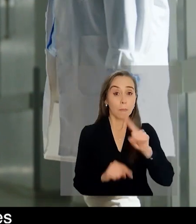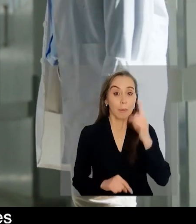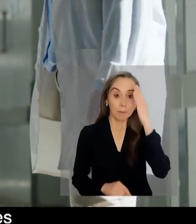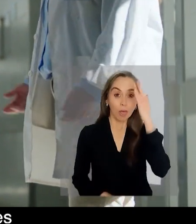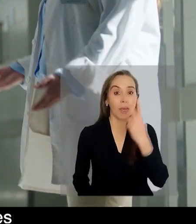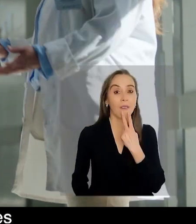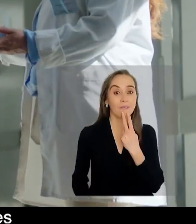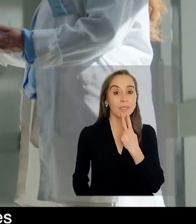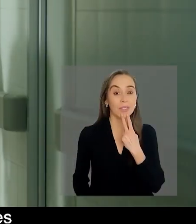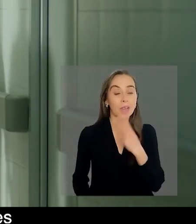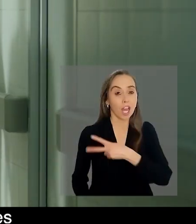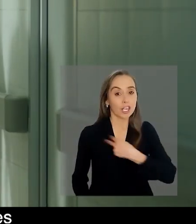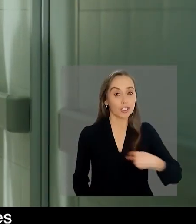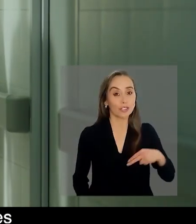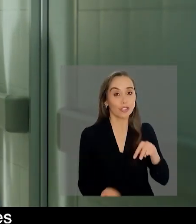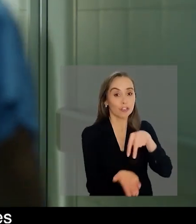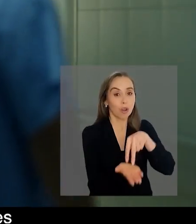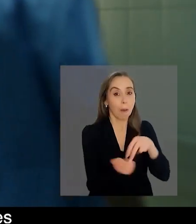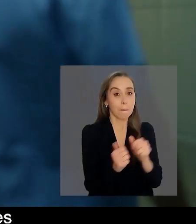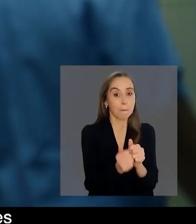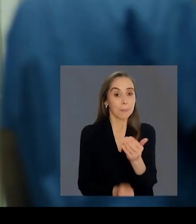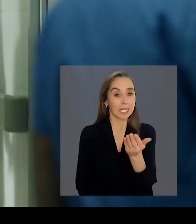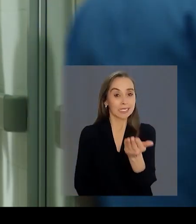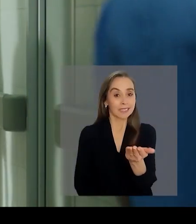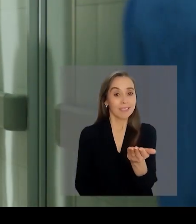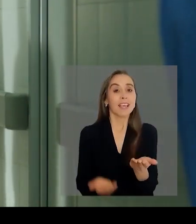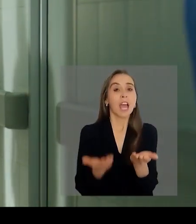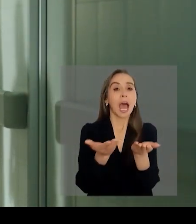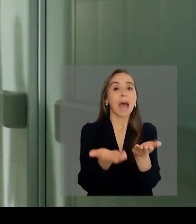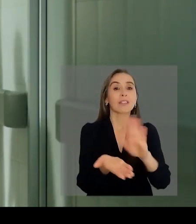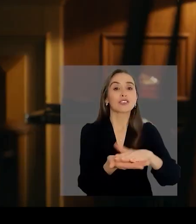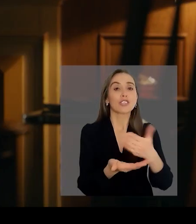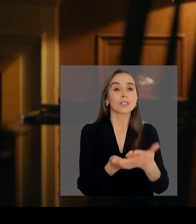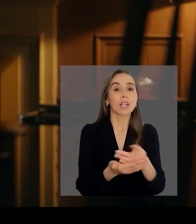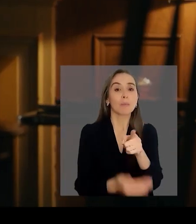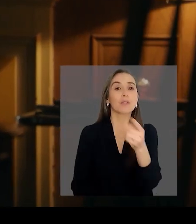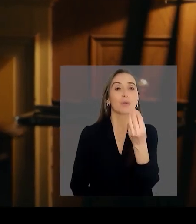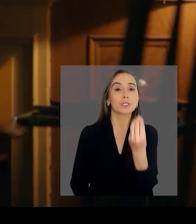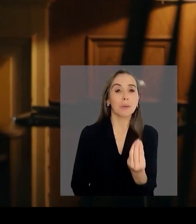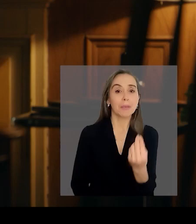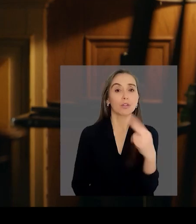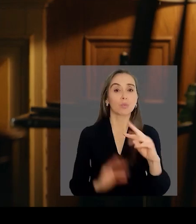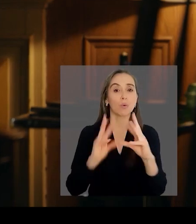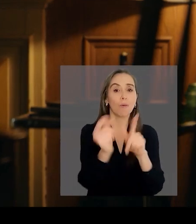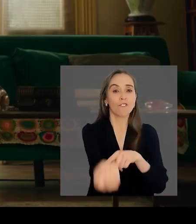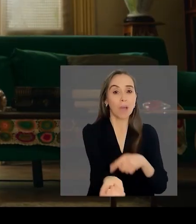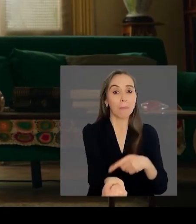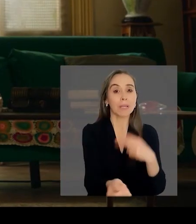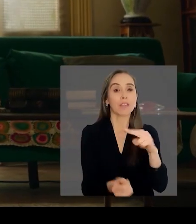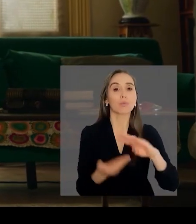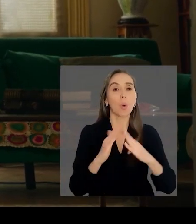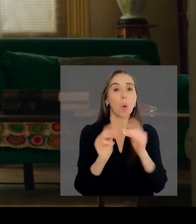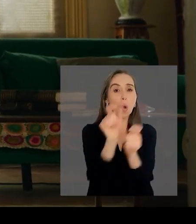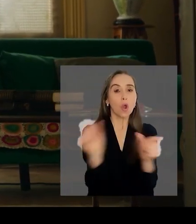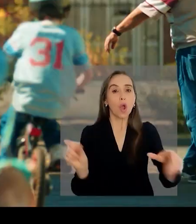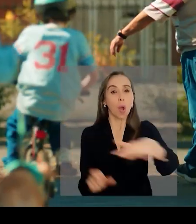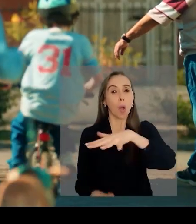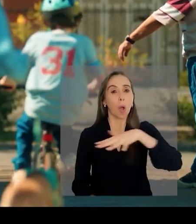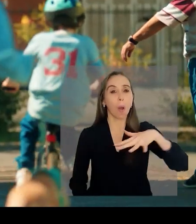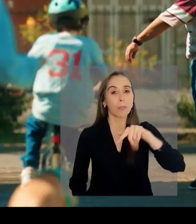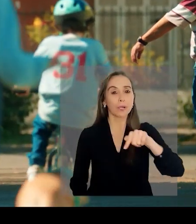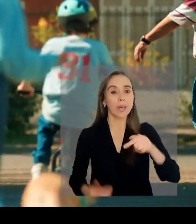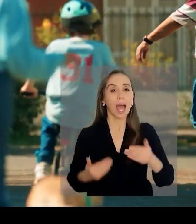Desde los primeros días de vida, estaremos presentes brindando atención de salud para tu bienestar, el de tu familia y de tu